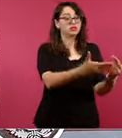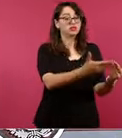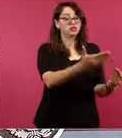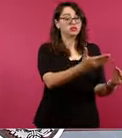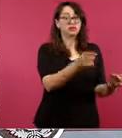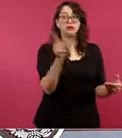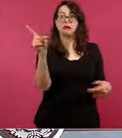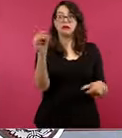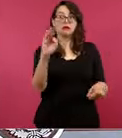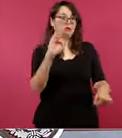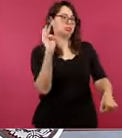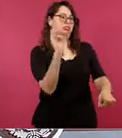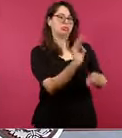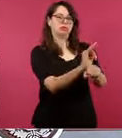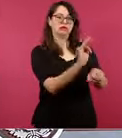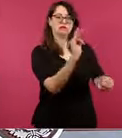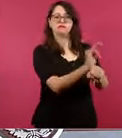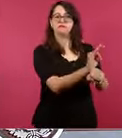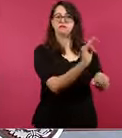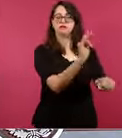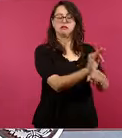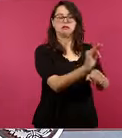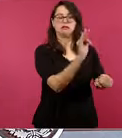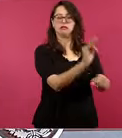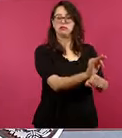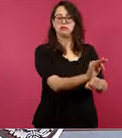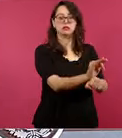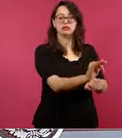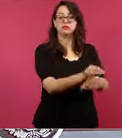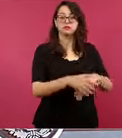han llegado al colmo en su desesperación